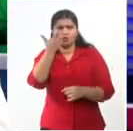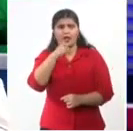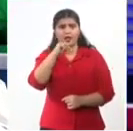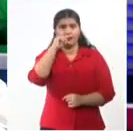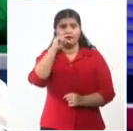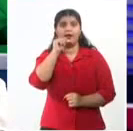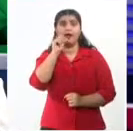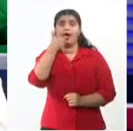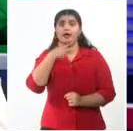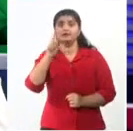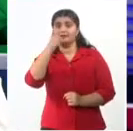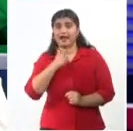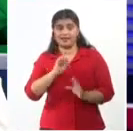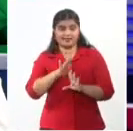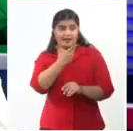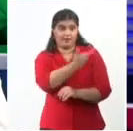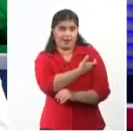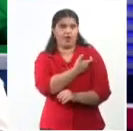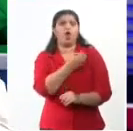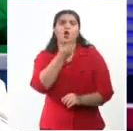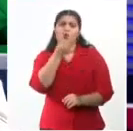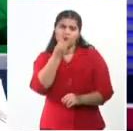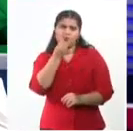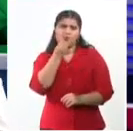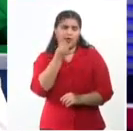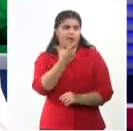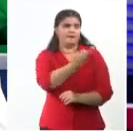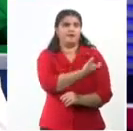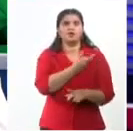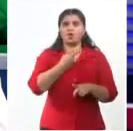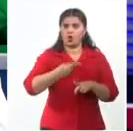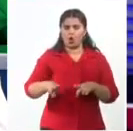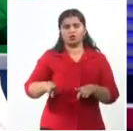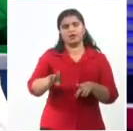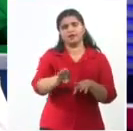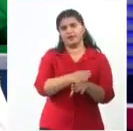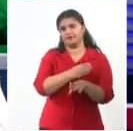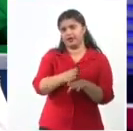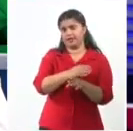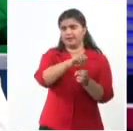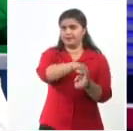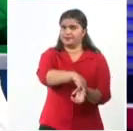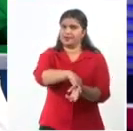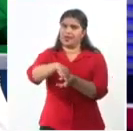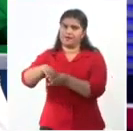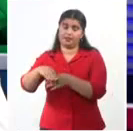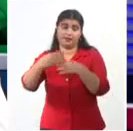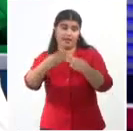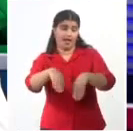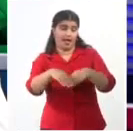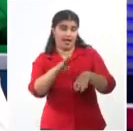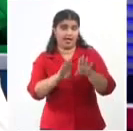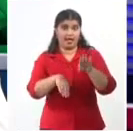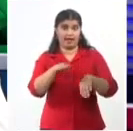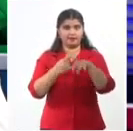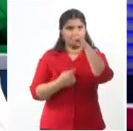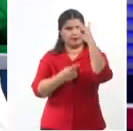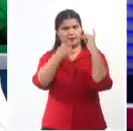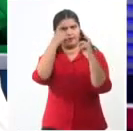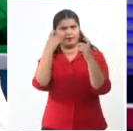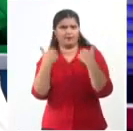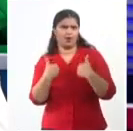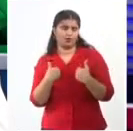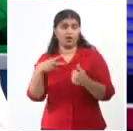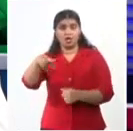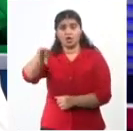la población conoce, muchas veces en intercambios en la calle me lo comentan, ¿no? Es una